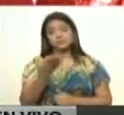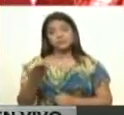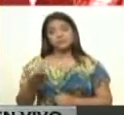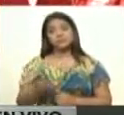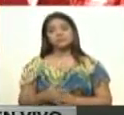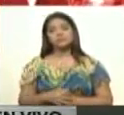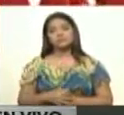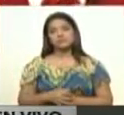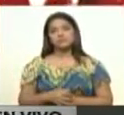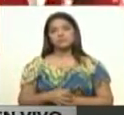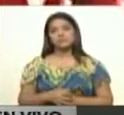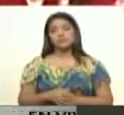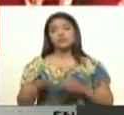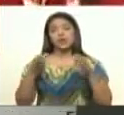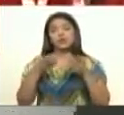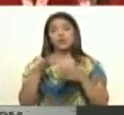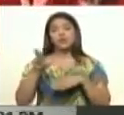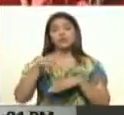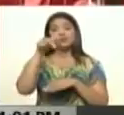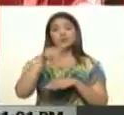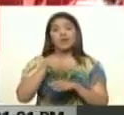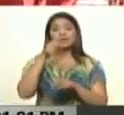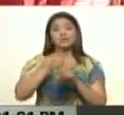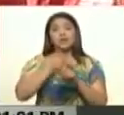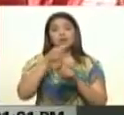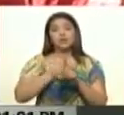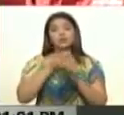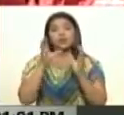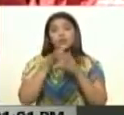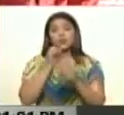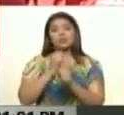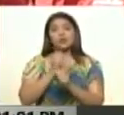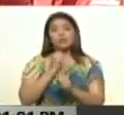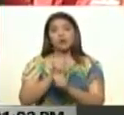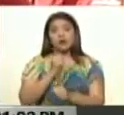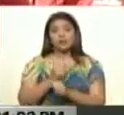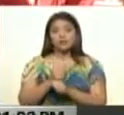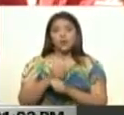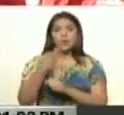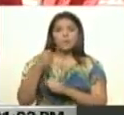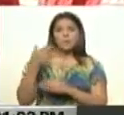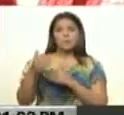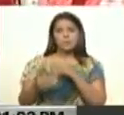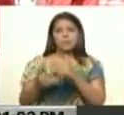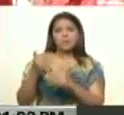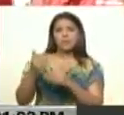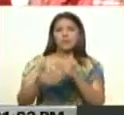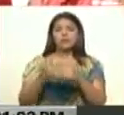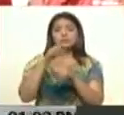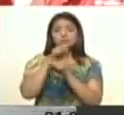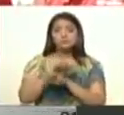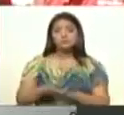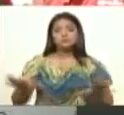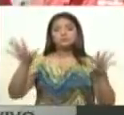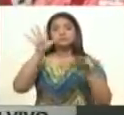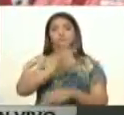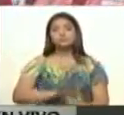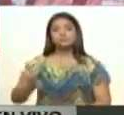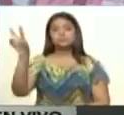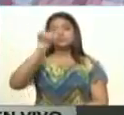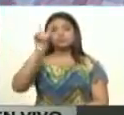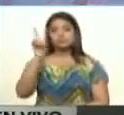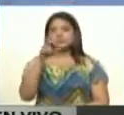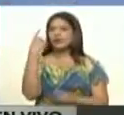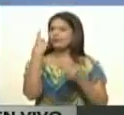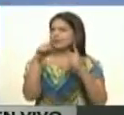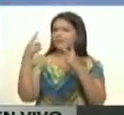siguiente: el Frente Nacional de Lucha de la Clase Trabajadora, que se viene construyendo a lo largo y ancho de nuestro país con